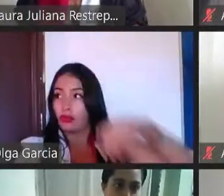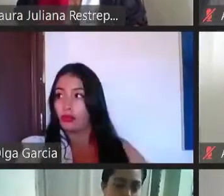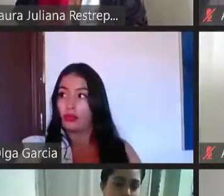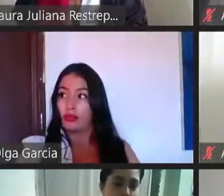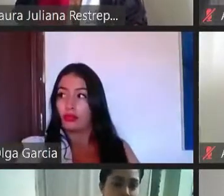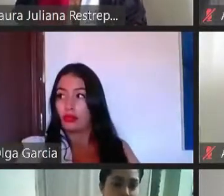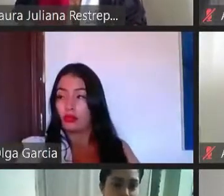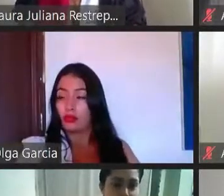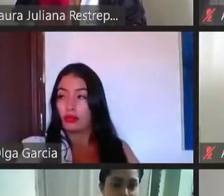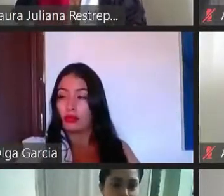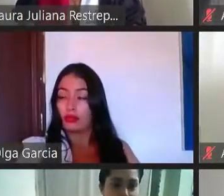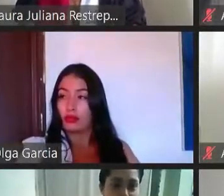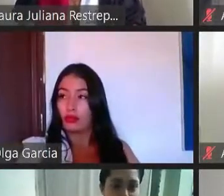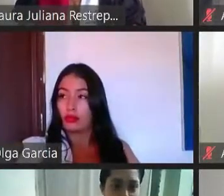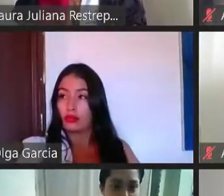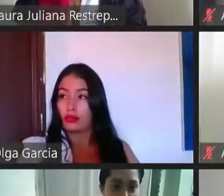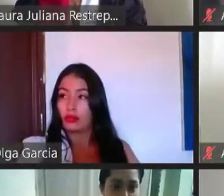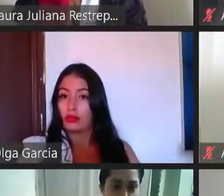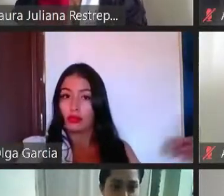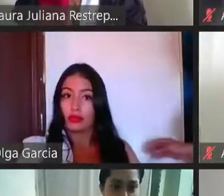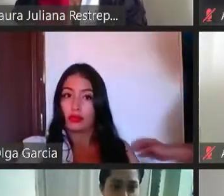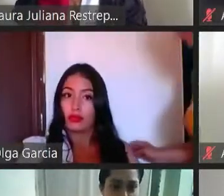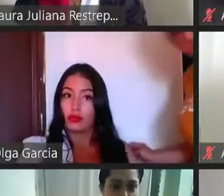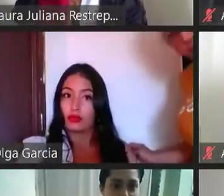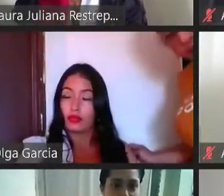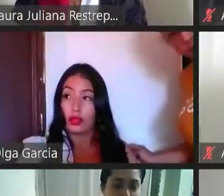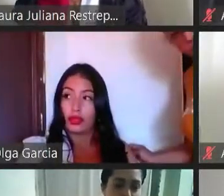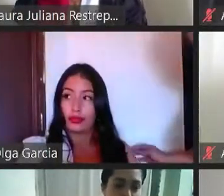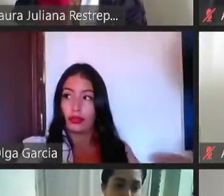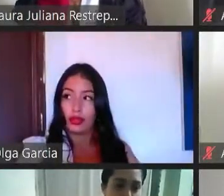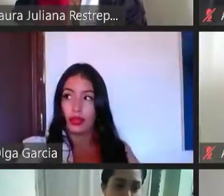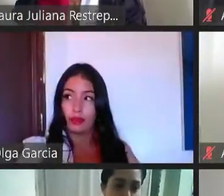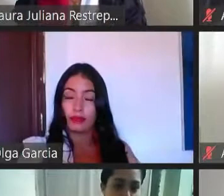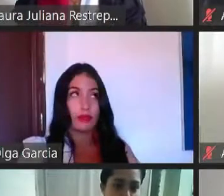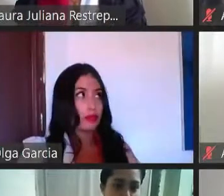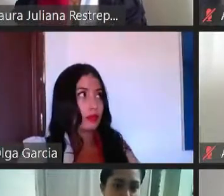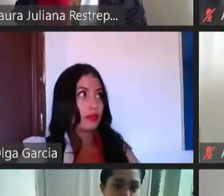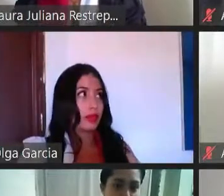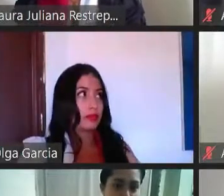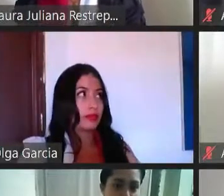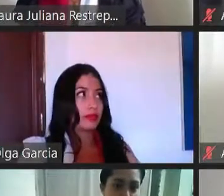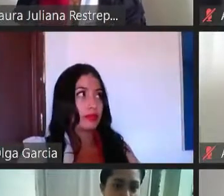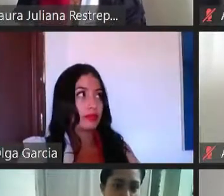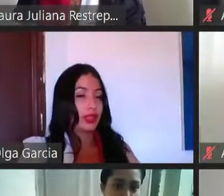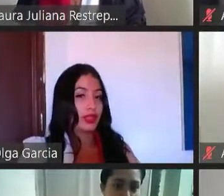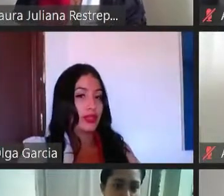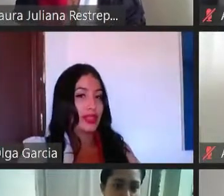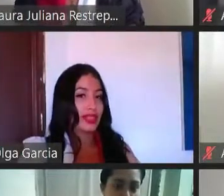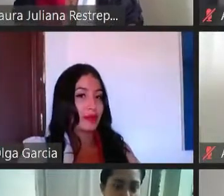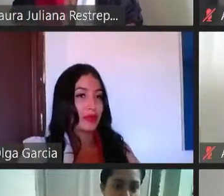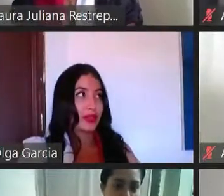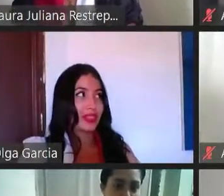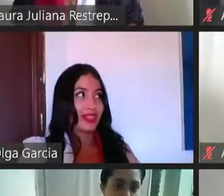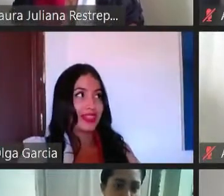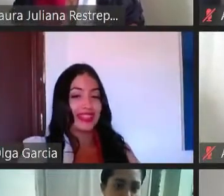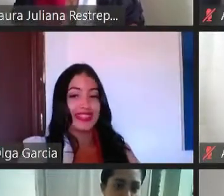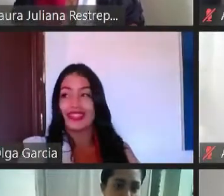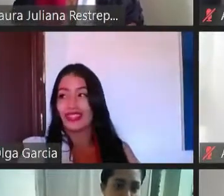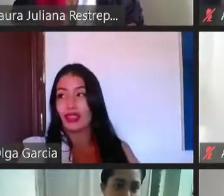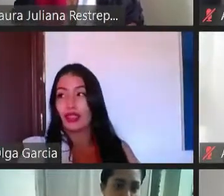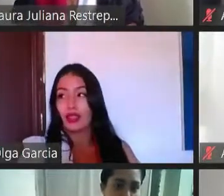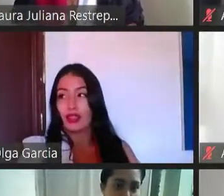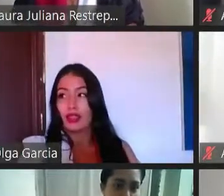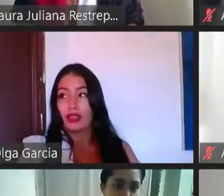cumpliendo 35 años del sistema de regionalización. La Universidad del Valle ha marcado con